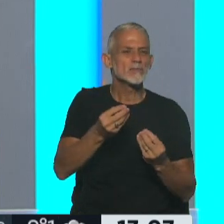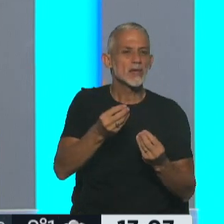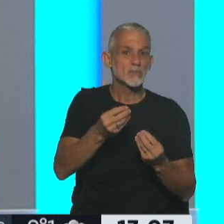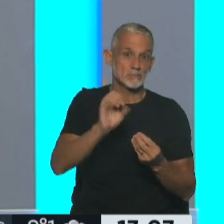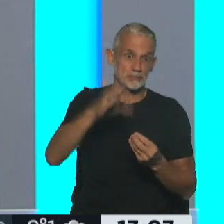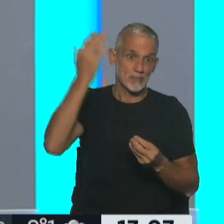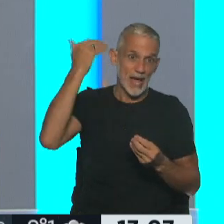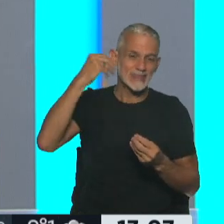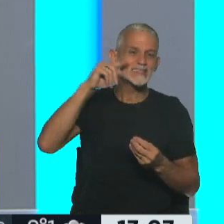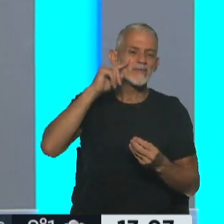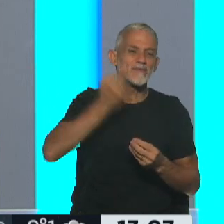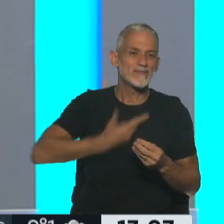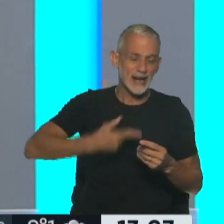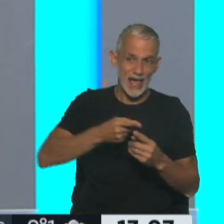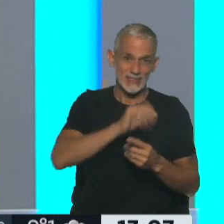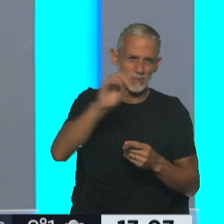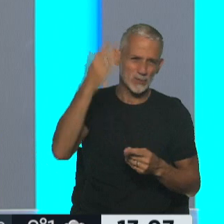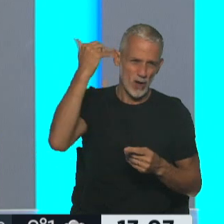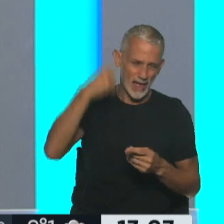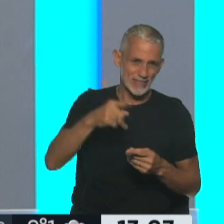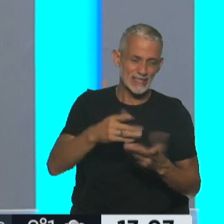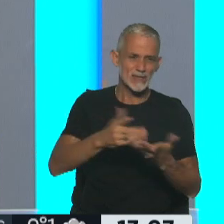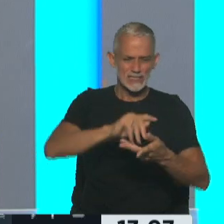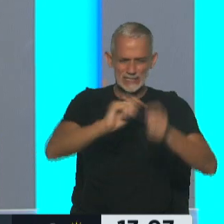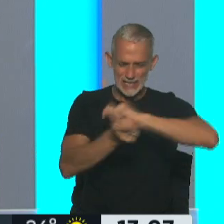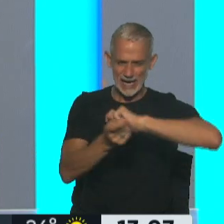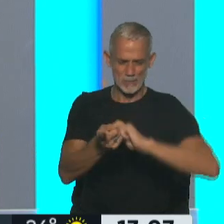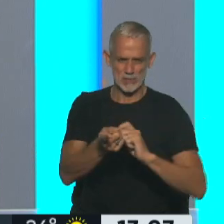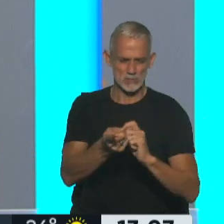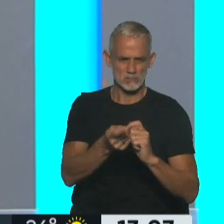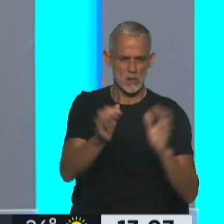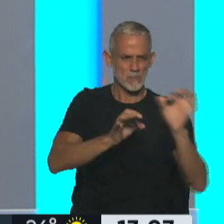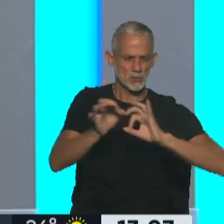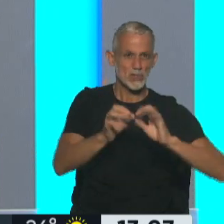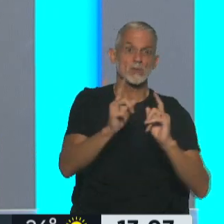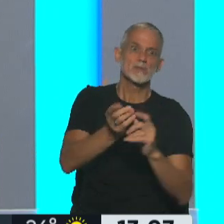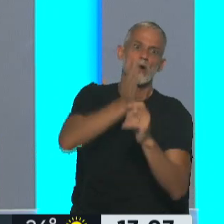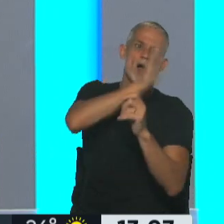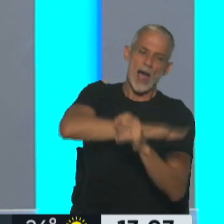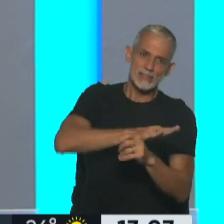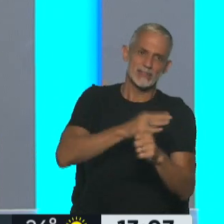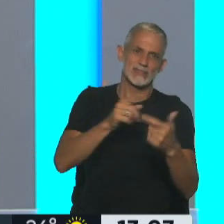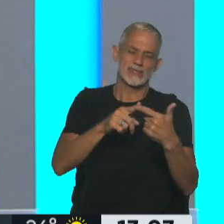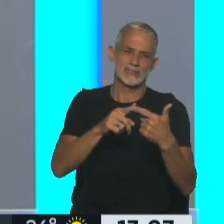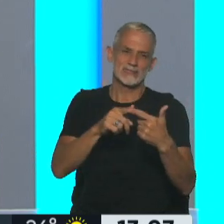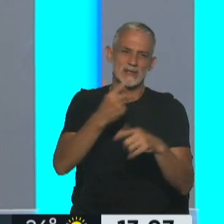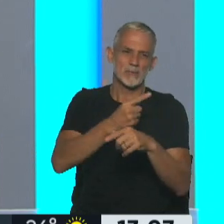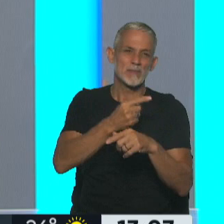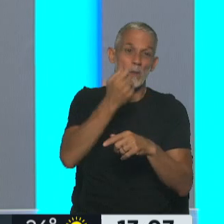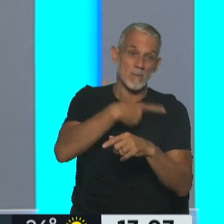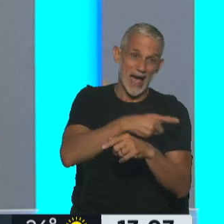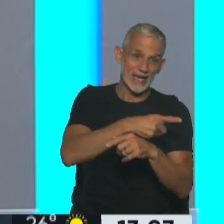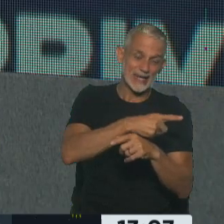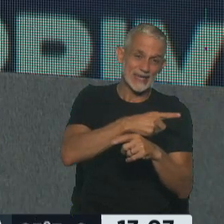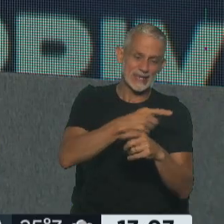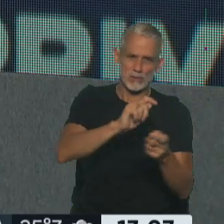en su momento Alberto Fernández al Congreso Nacional, modificando el proyecto que había enviado Mauricio Macri